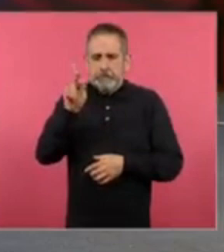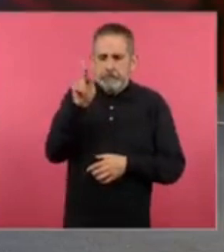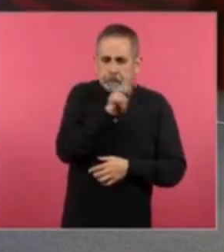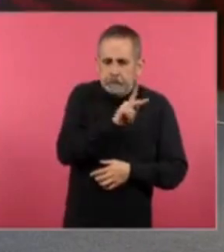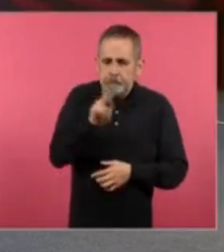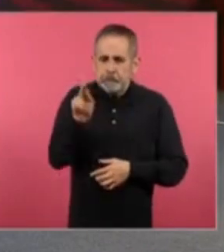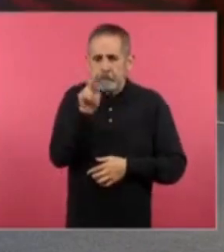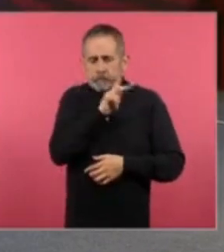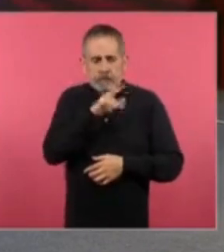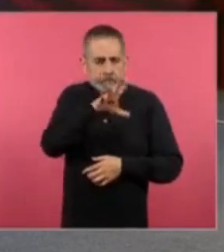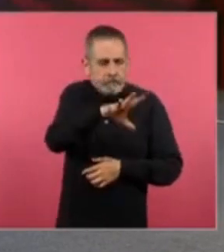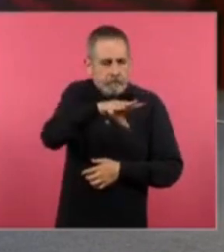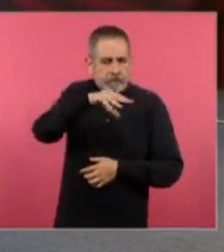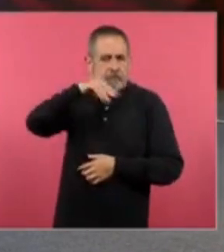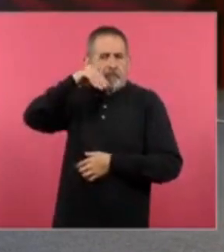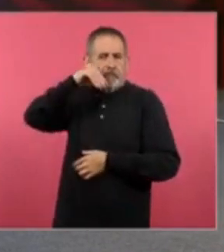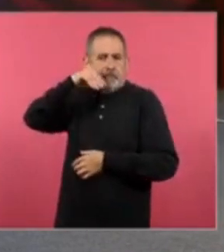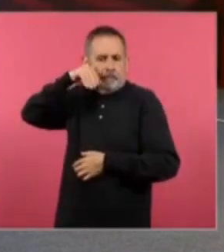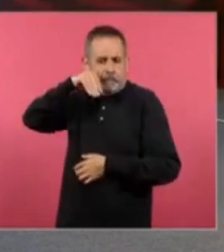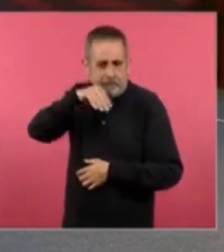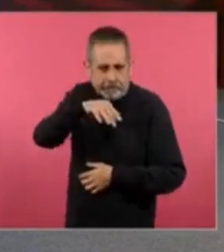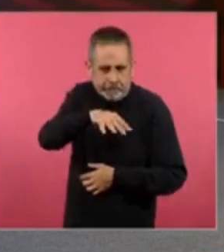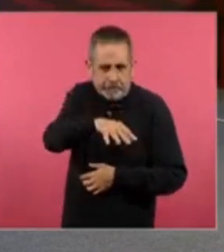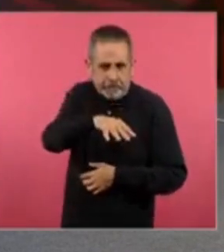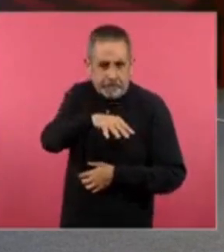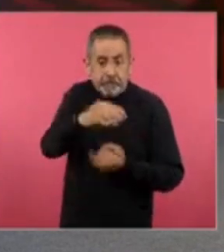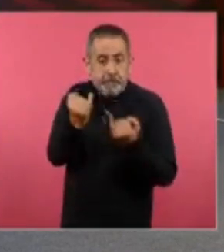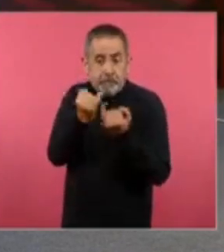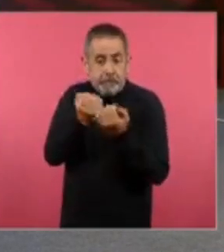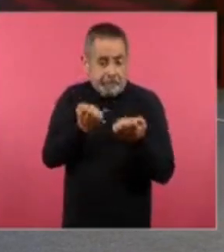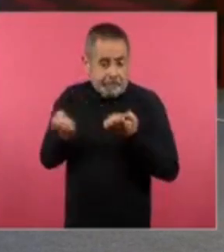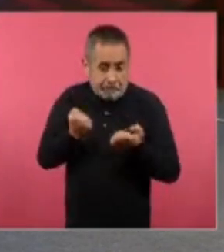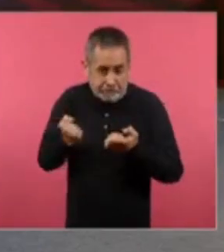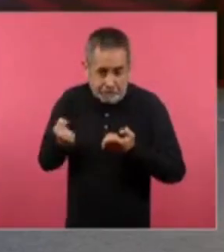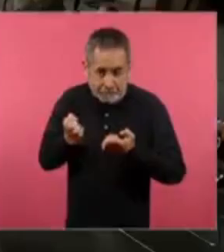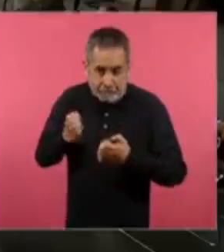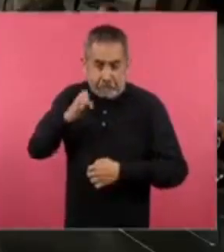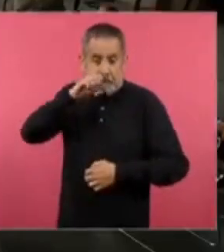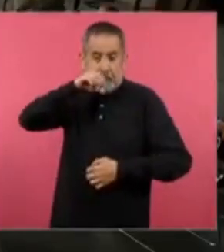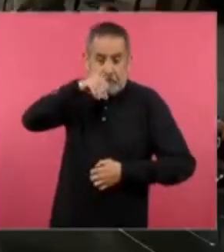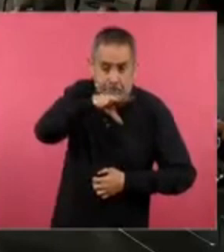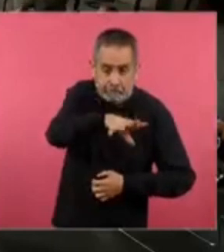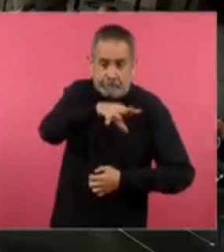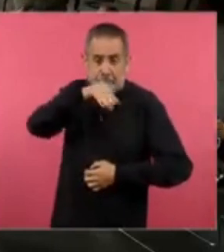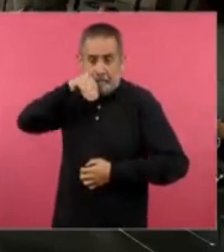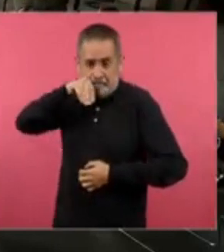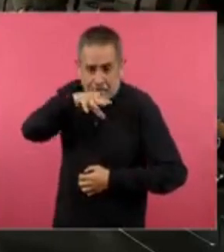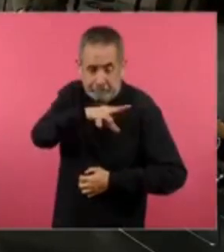esta cuestión de inhalar, exhalar, se acelera cuando hacemos ejercicio.